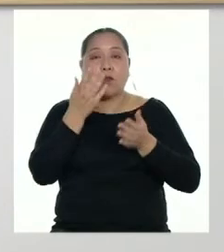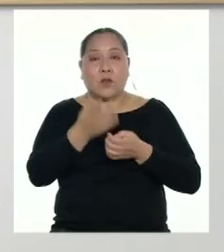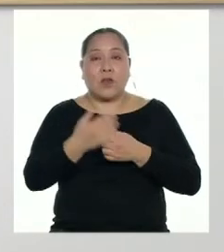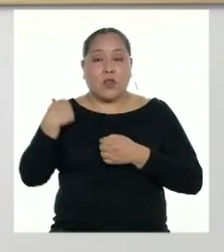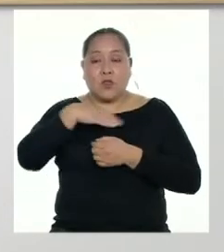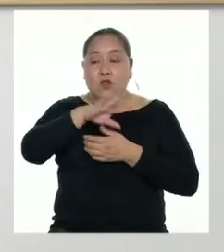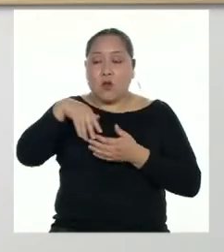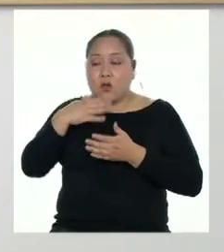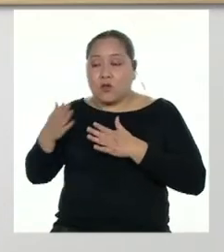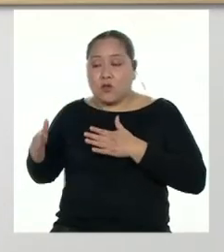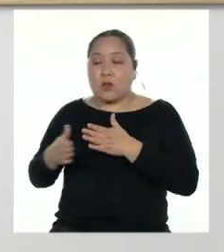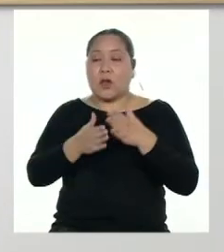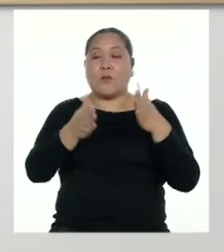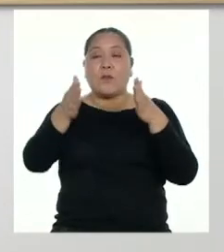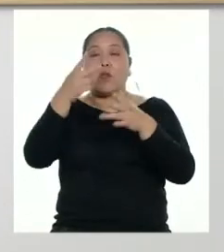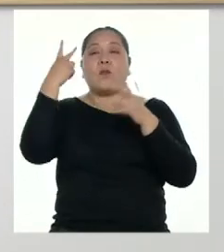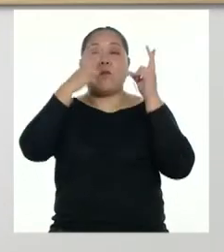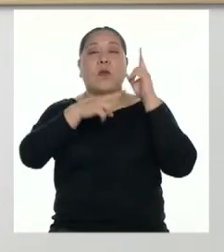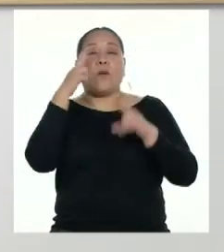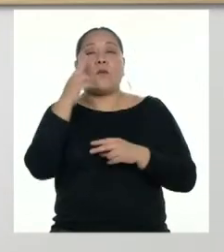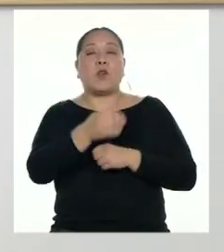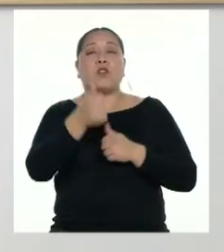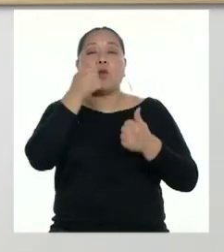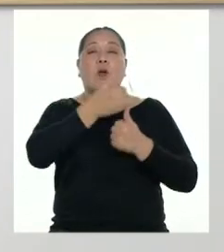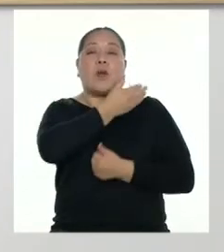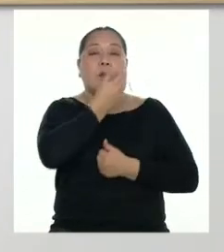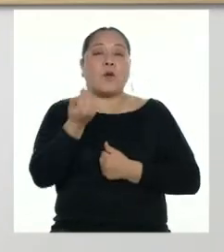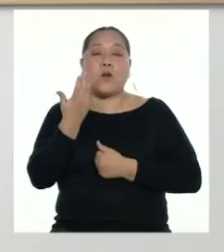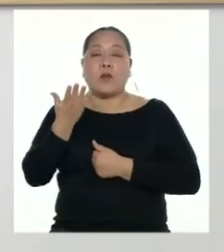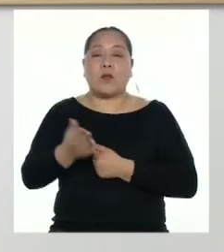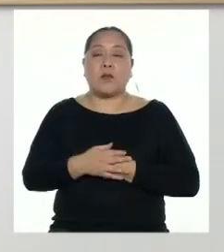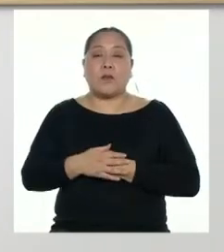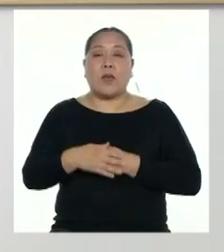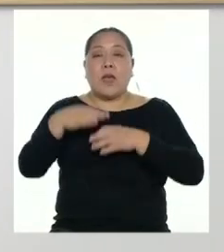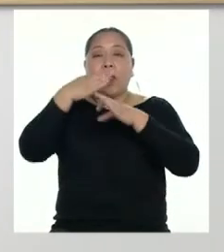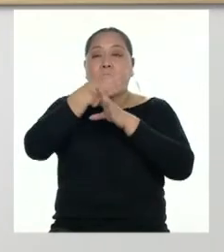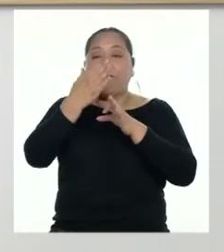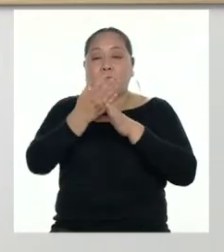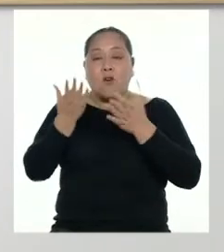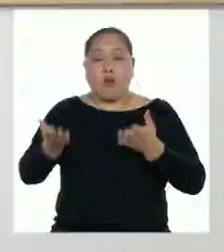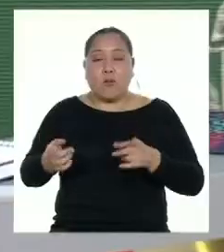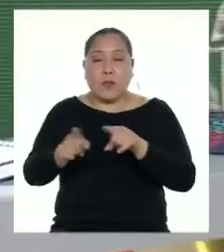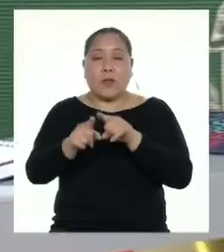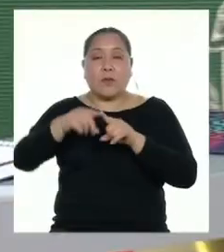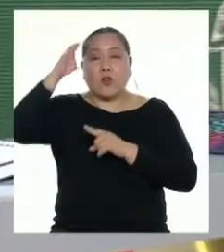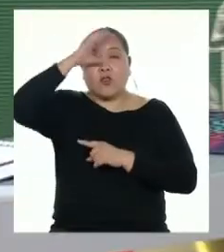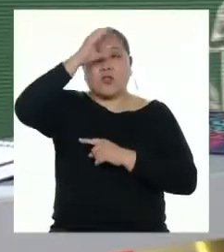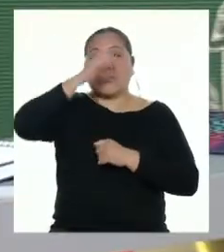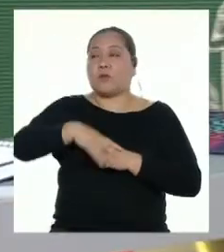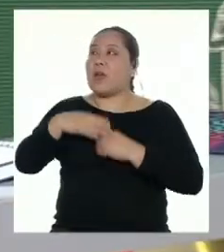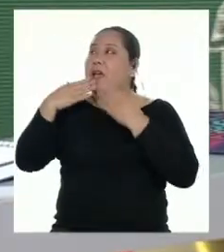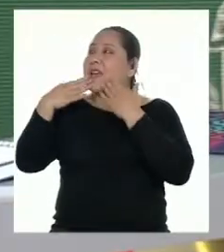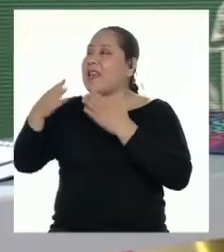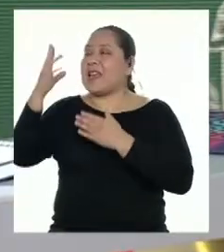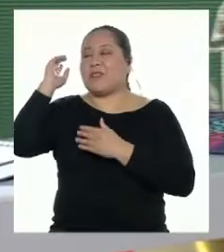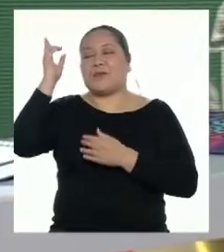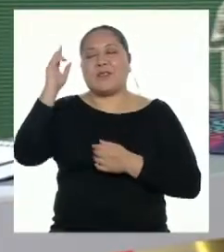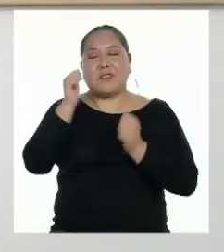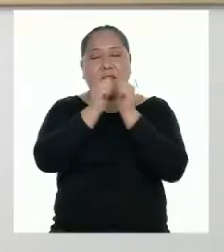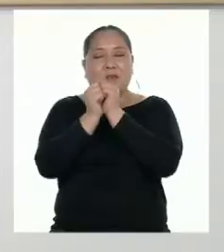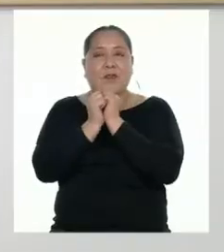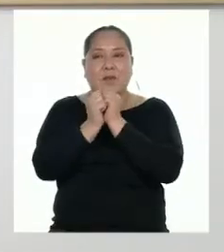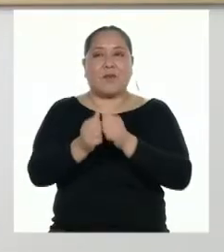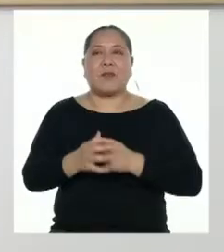ese camino vamos viendo qué podemos mejorar, tanto en forma como en contenido. Muchas gracias por